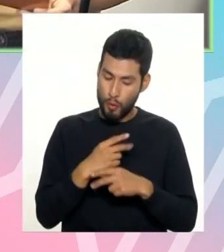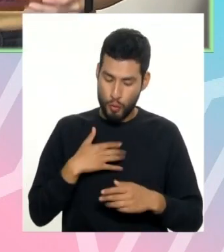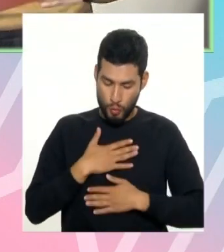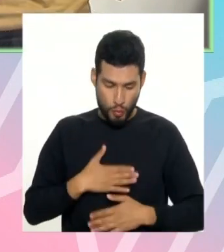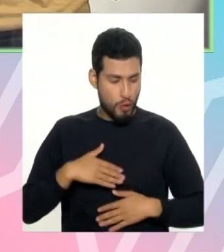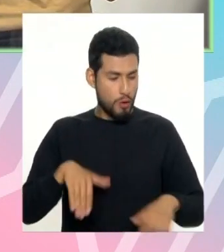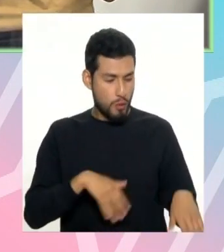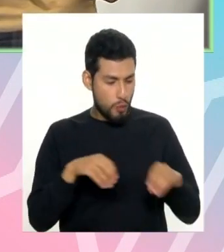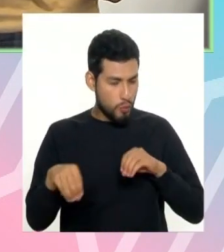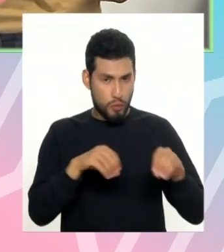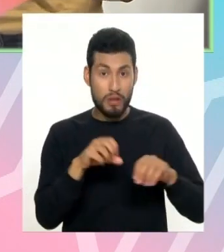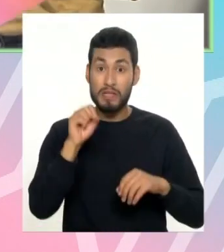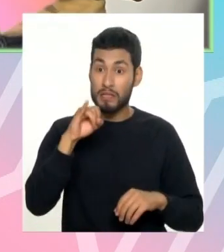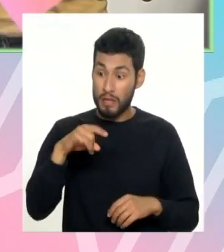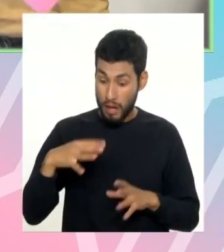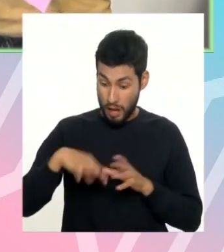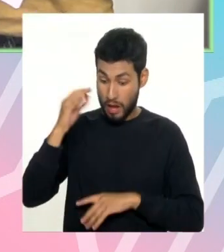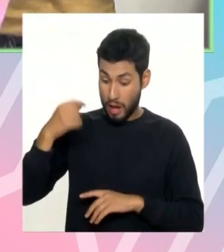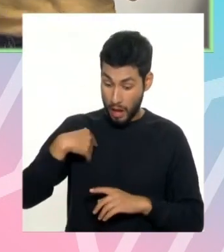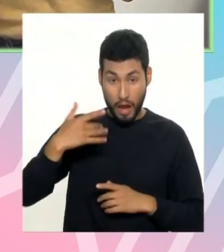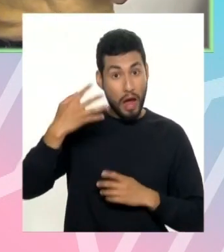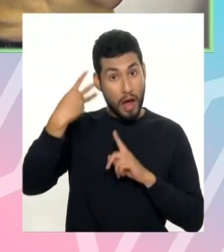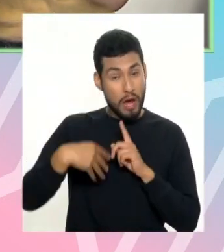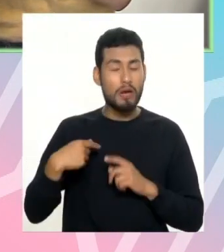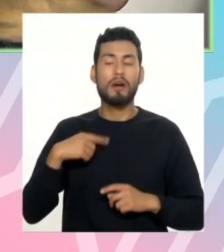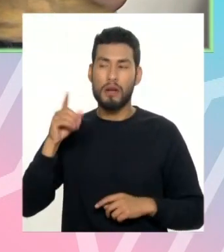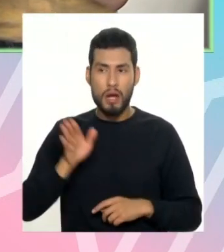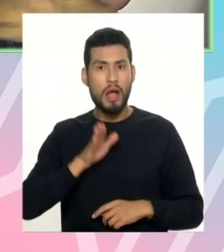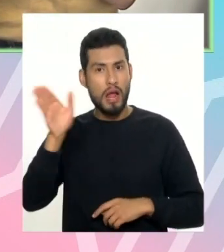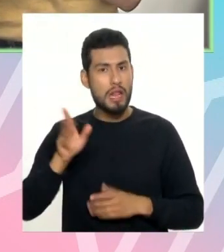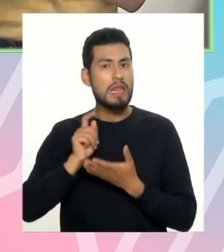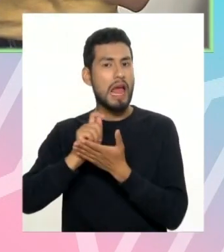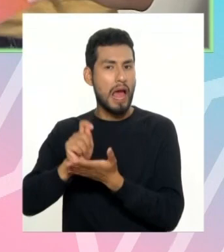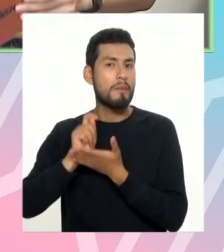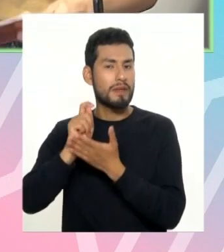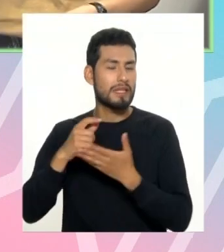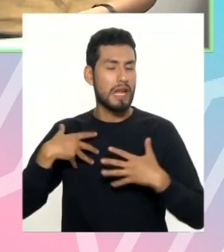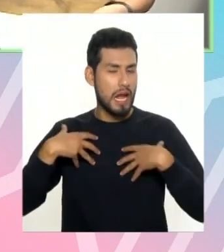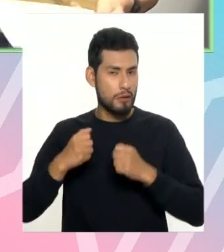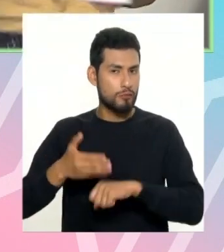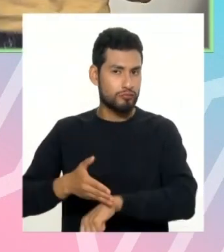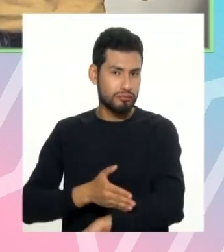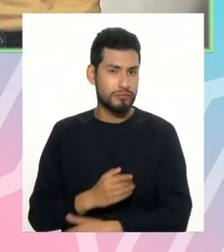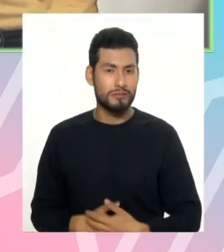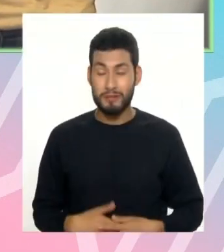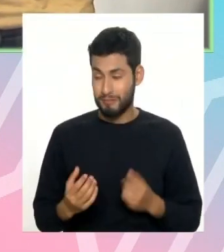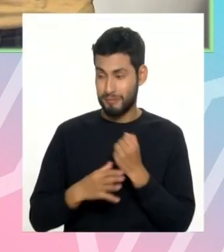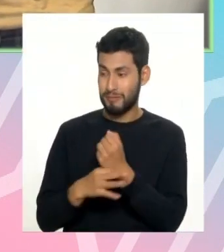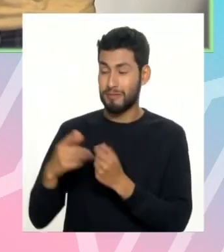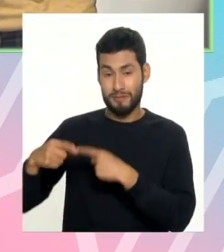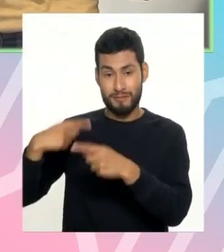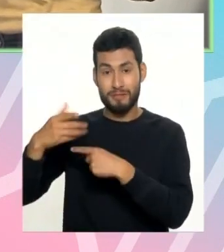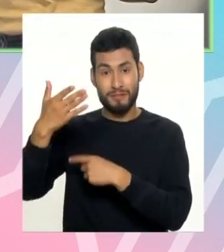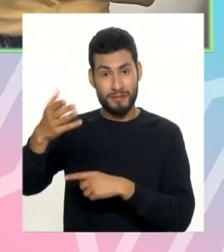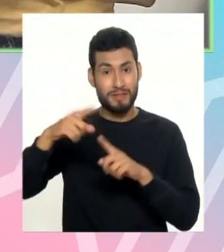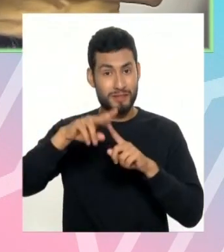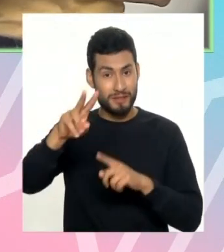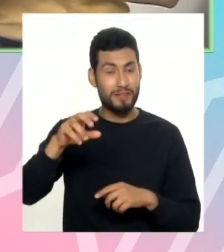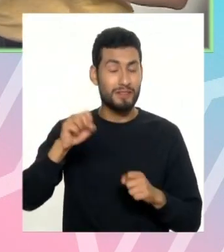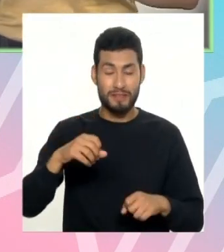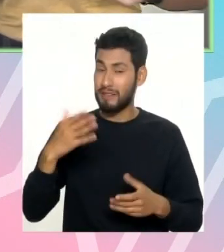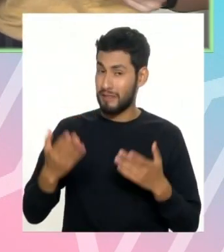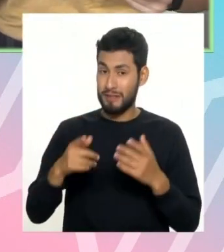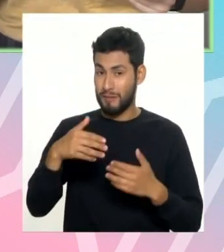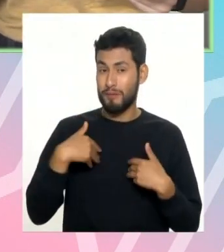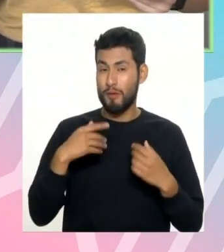y también, si es que tienen un diagnóstico, pues acudir a sus terapias de rehabilitación. Bueno, doctores, voy a regresar con ustedes al estudio porque